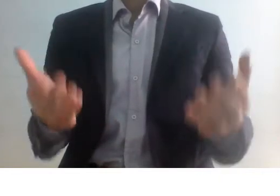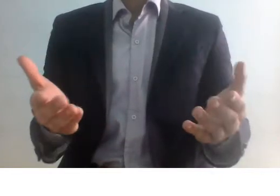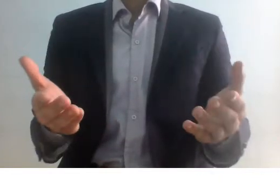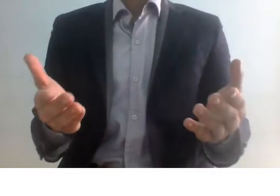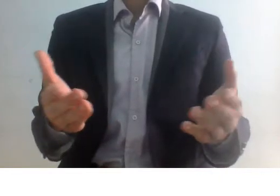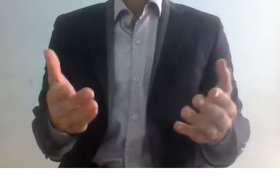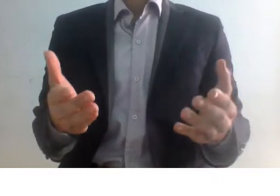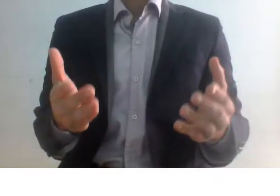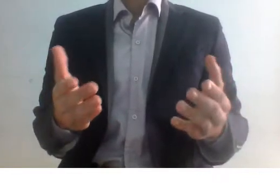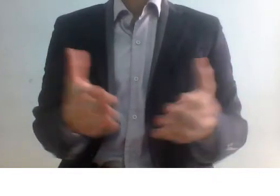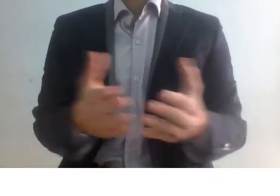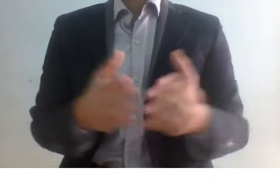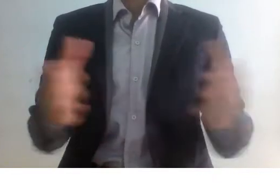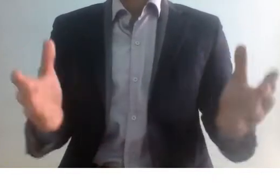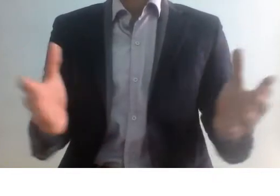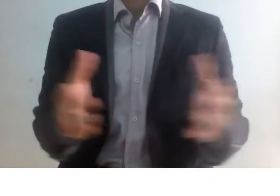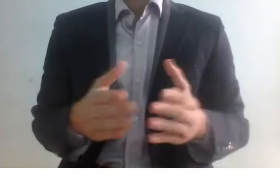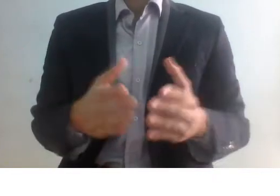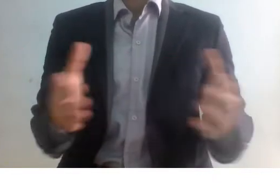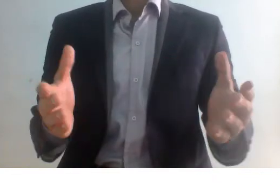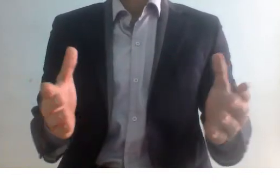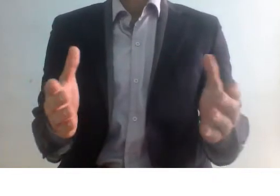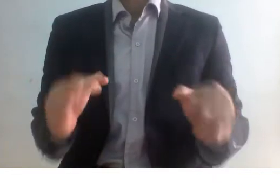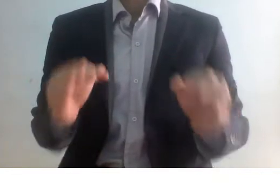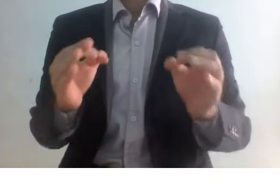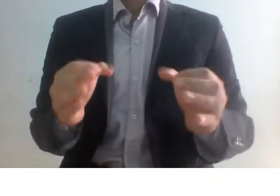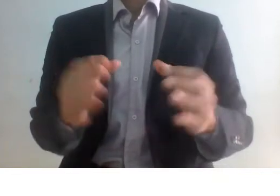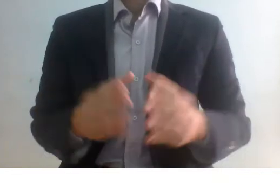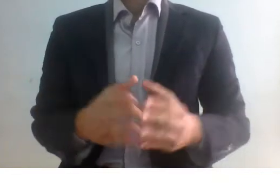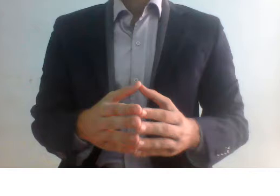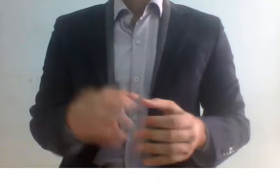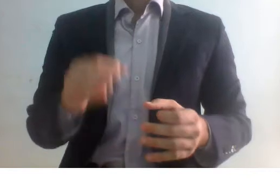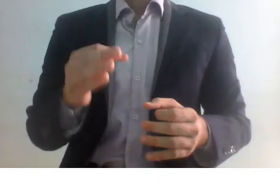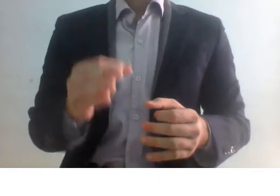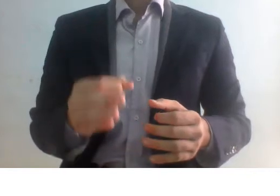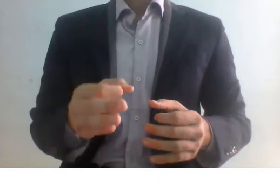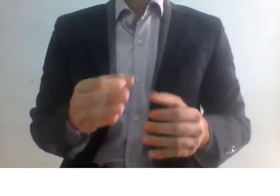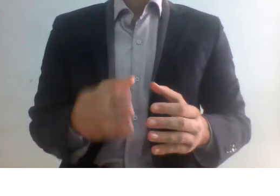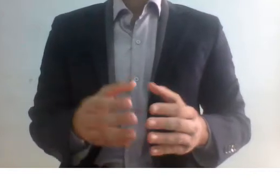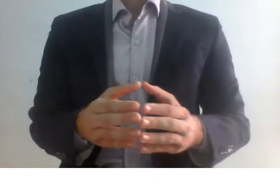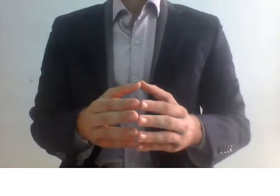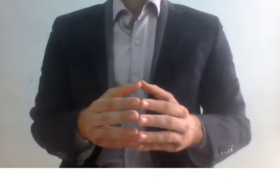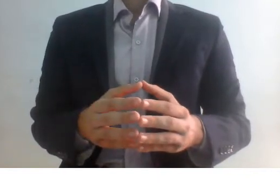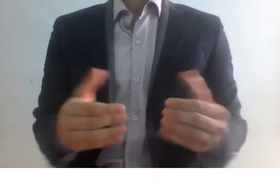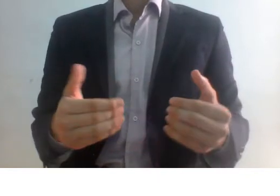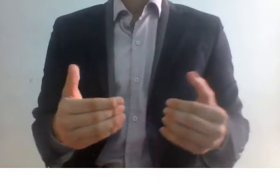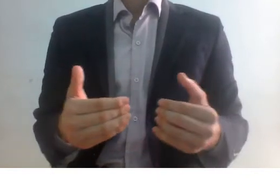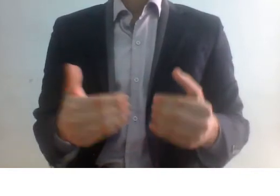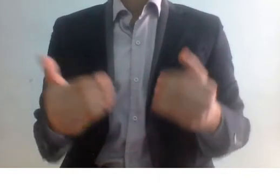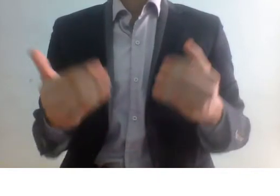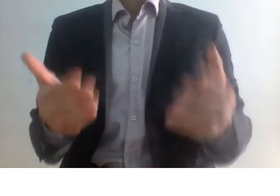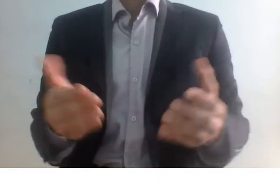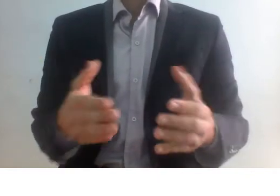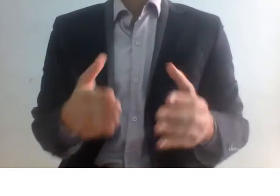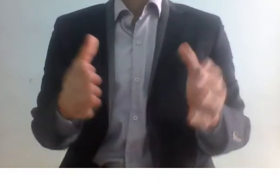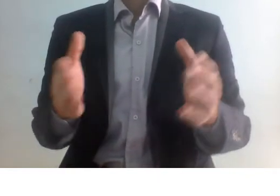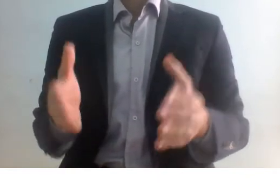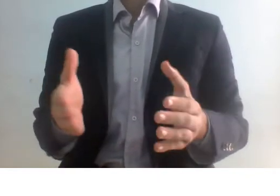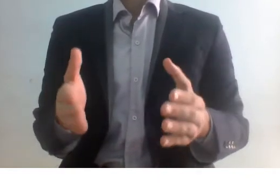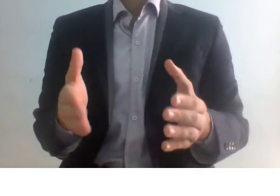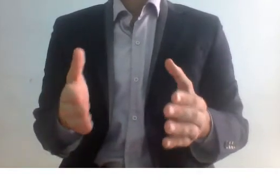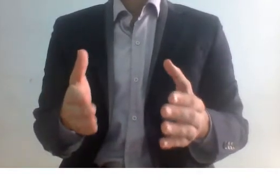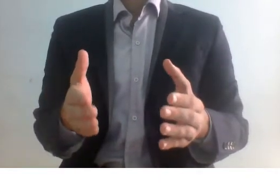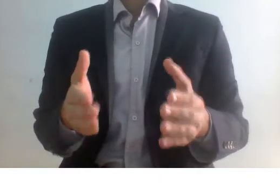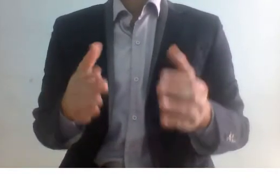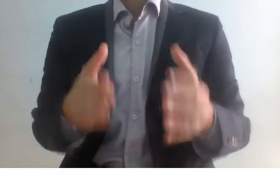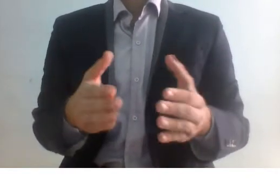aquí tenemos una tablita en la cual nosotros vamos a determinar cuánto tienes que pagar. Así de sencillo. Y eso lo establece pues los mecanismos legales que tenemos. Entonces, eso no es